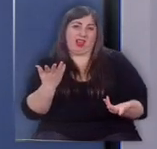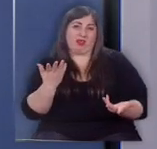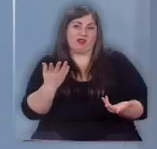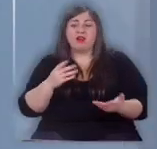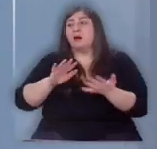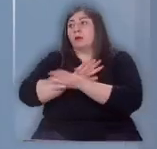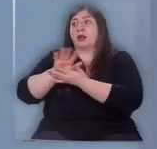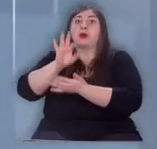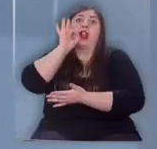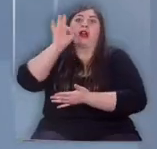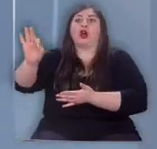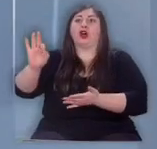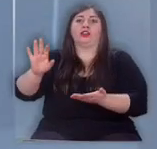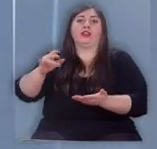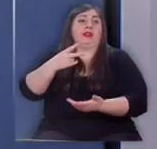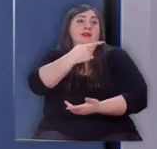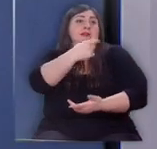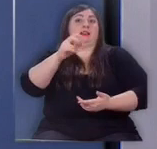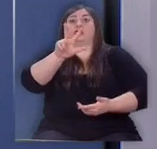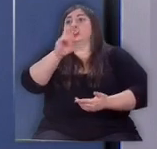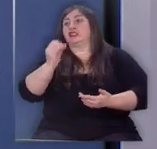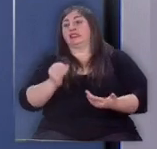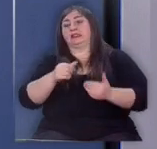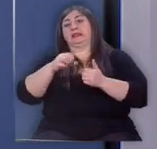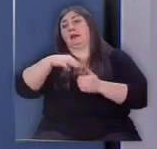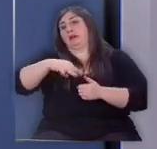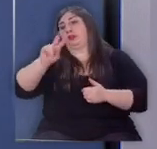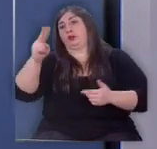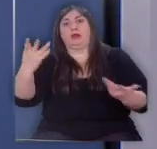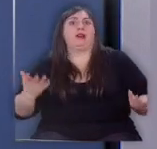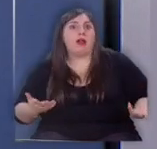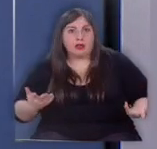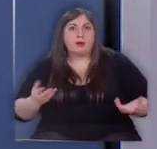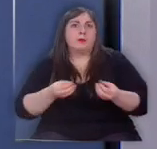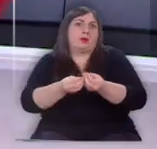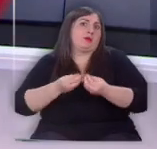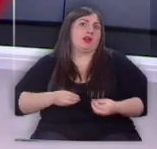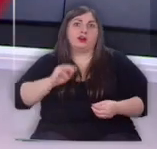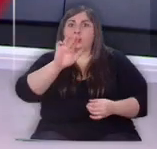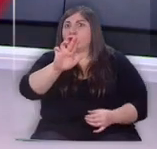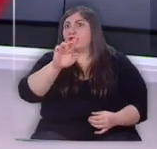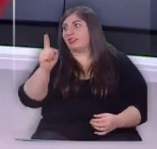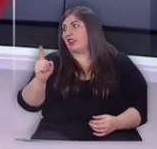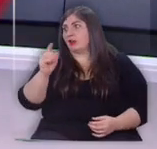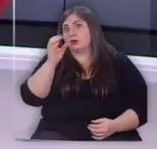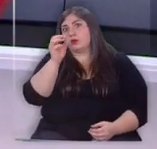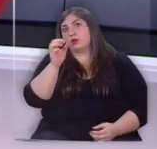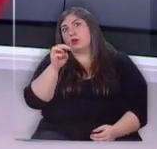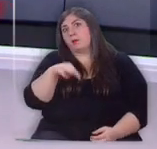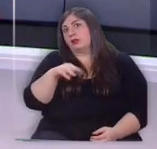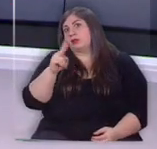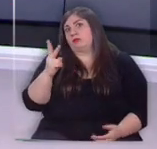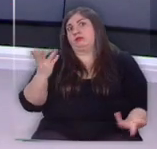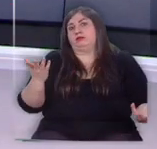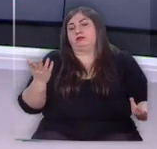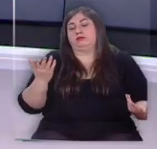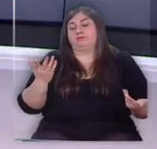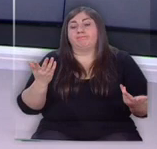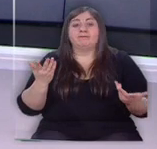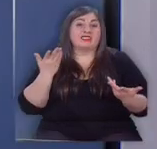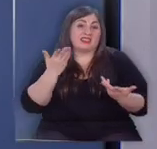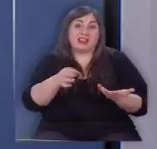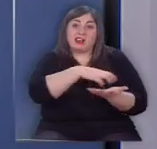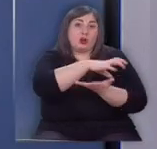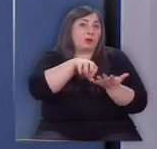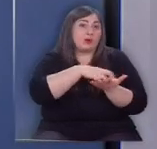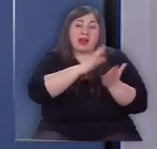que son 91. O 180 metros cuadrados. No, el promedio era 91 en las gentes contando los departamentos. Bueno, en la